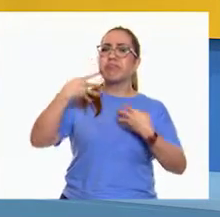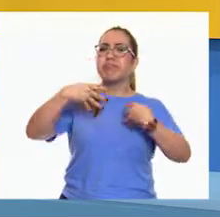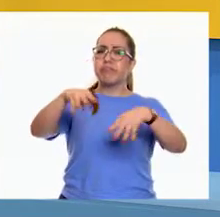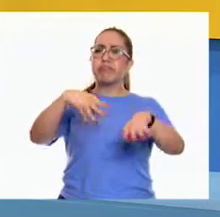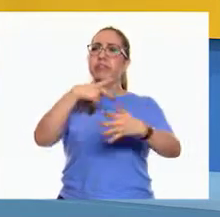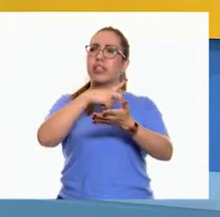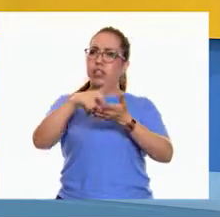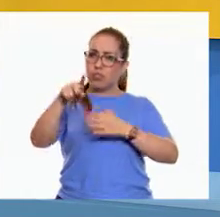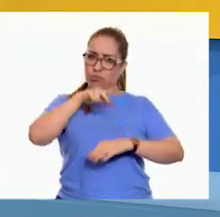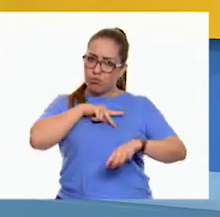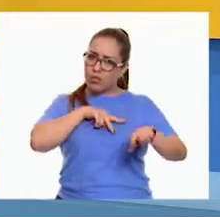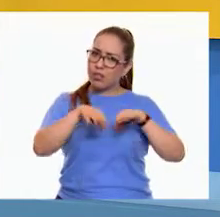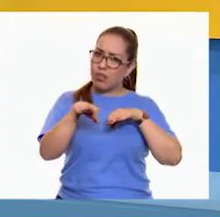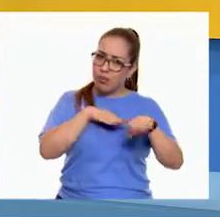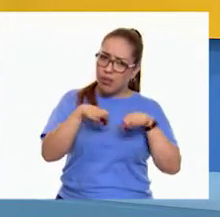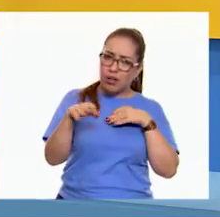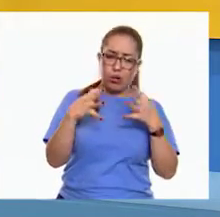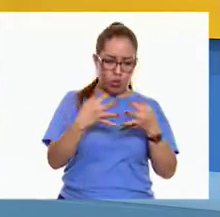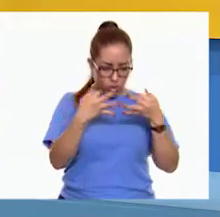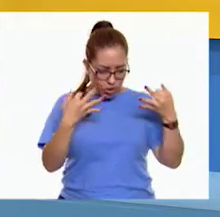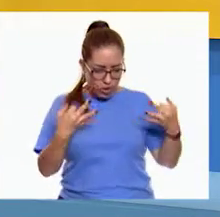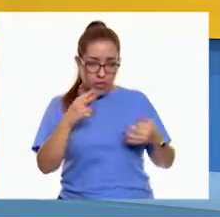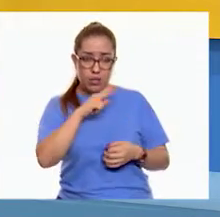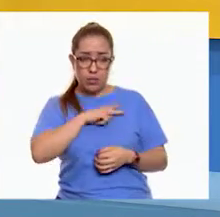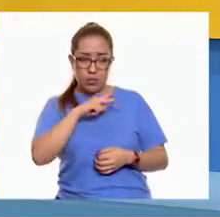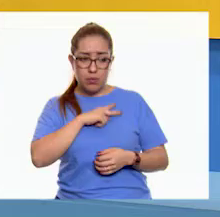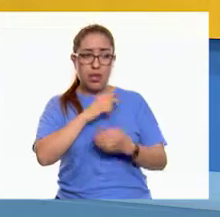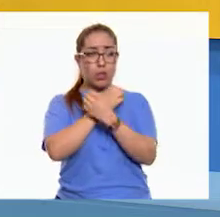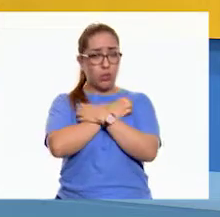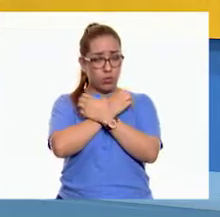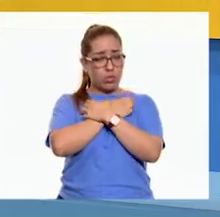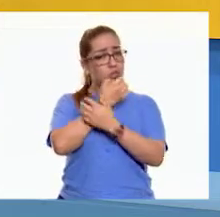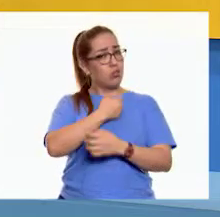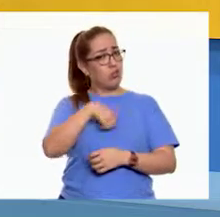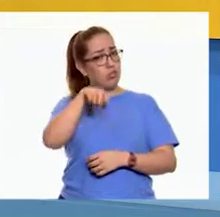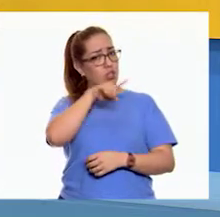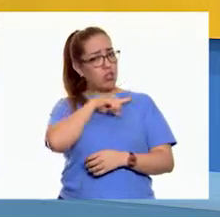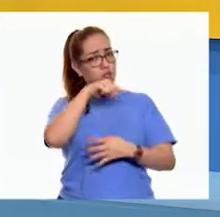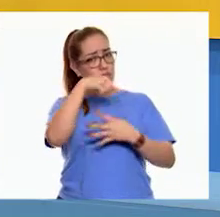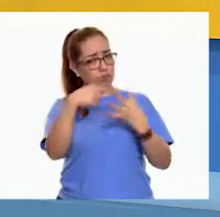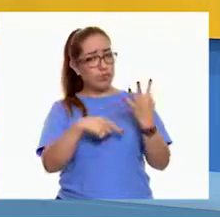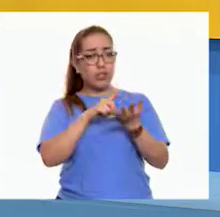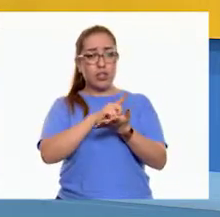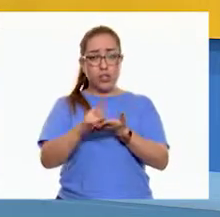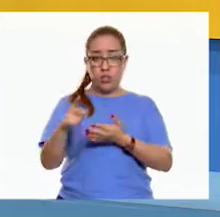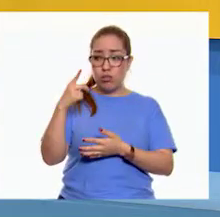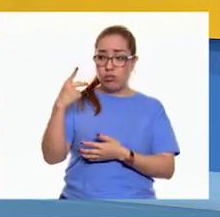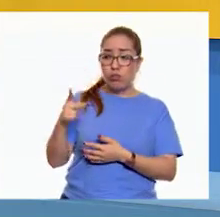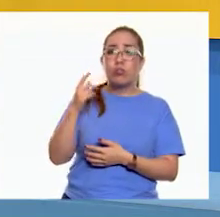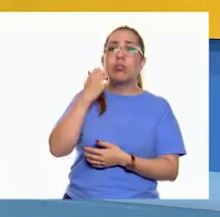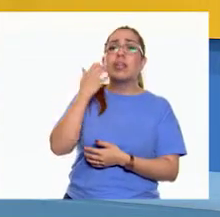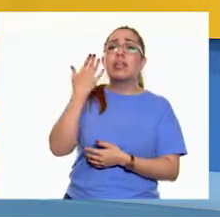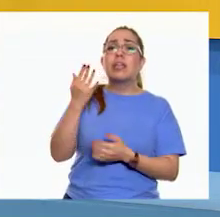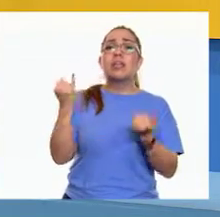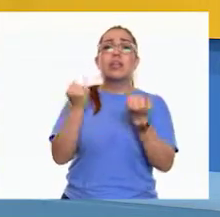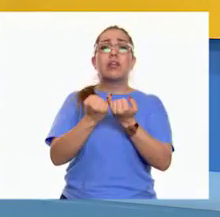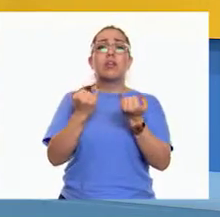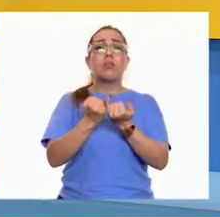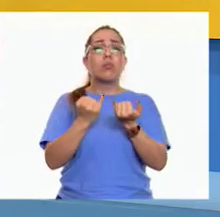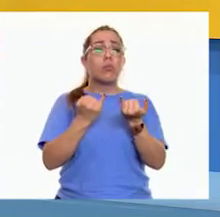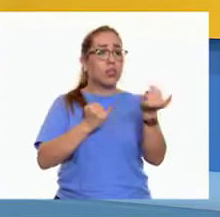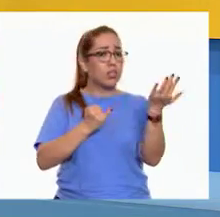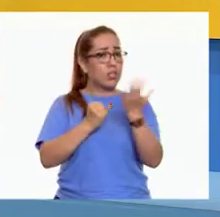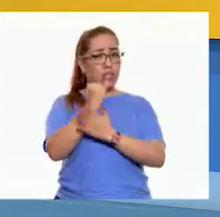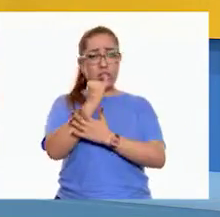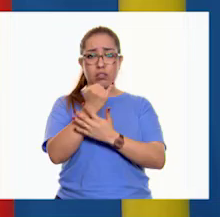la tierra, a la salud y a la educación, pero de manera fundamental el derecho a la libre determinación, es decir, a